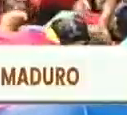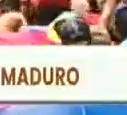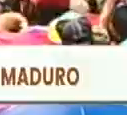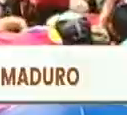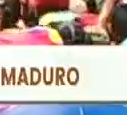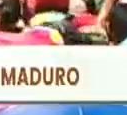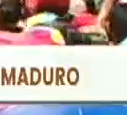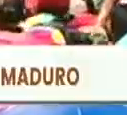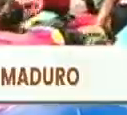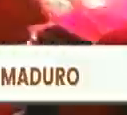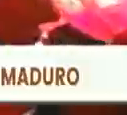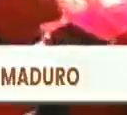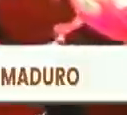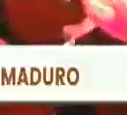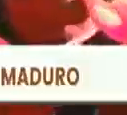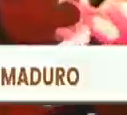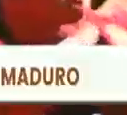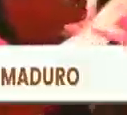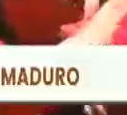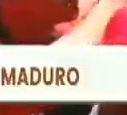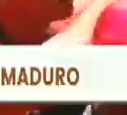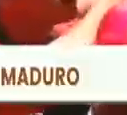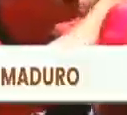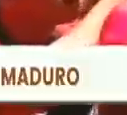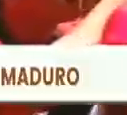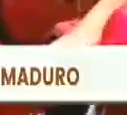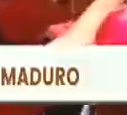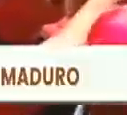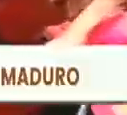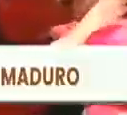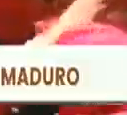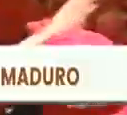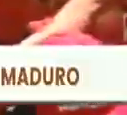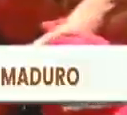para allá. Por el PSUV, voy para allá.